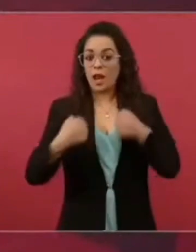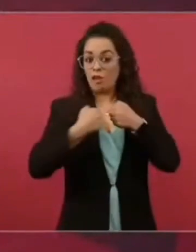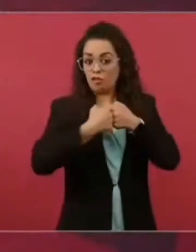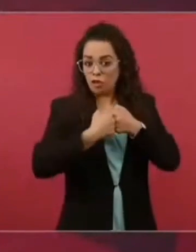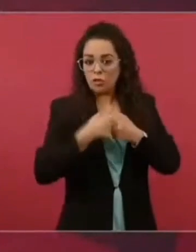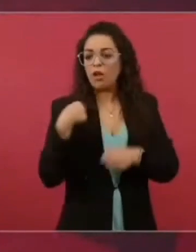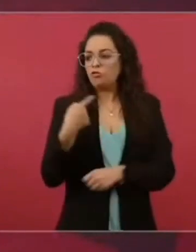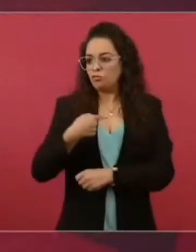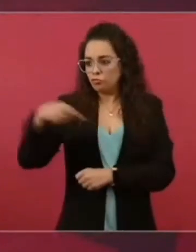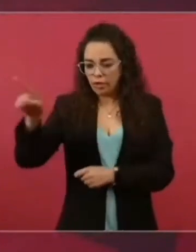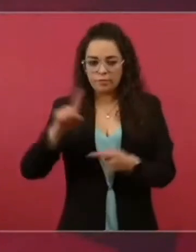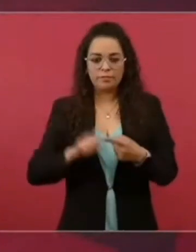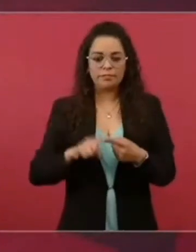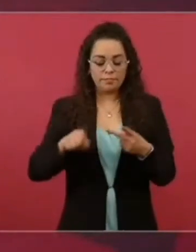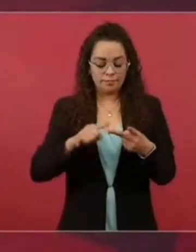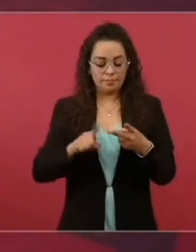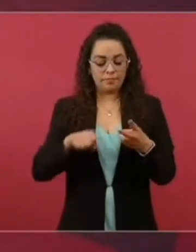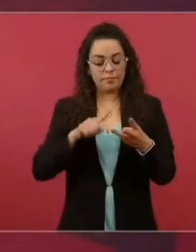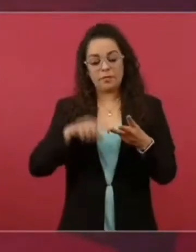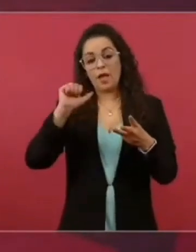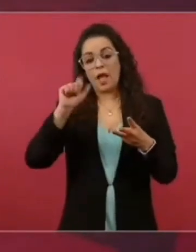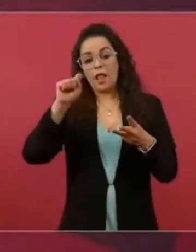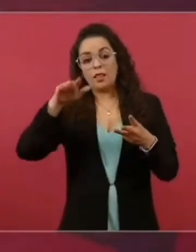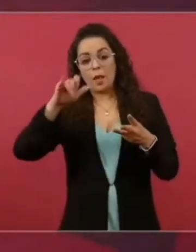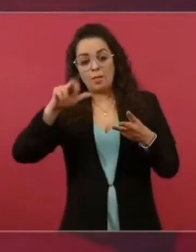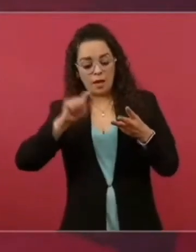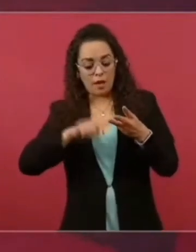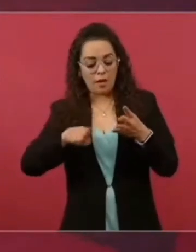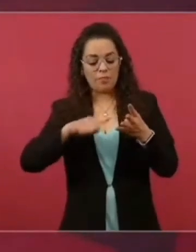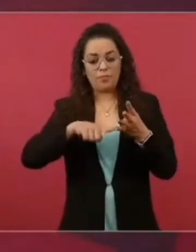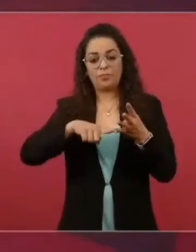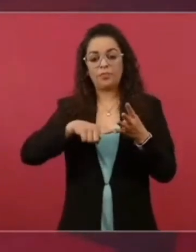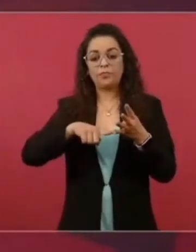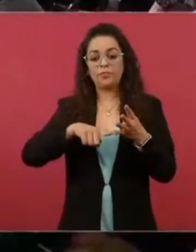en Altamira, en Tampico,